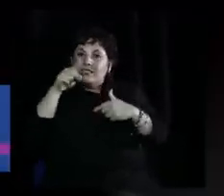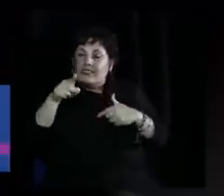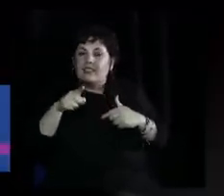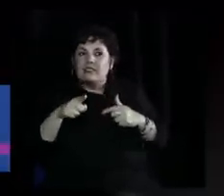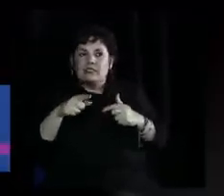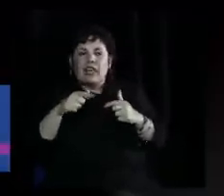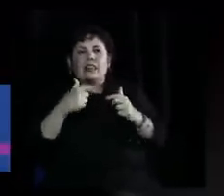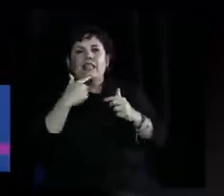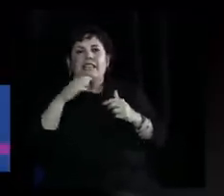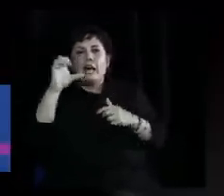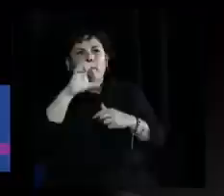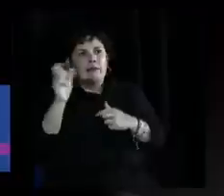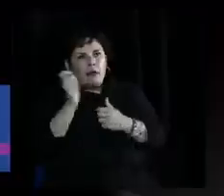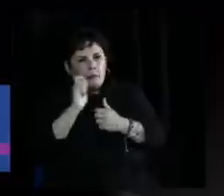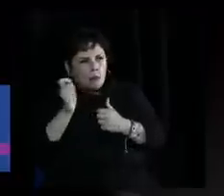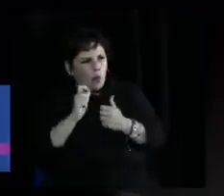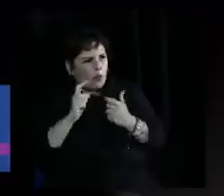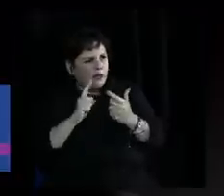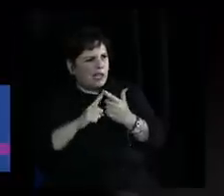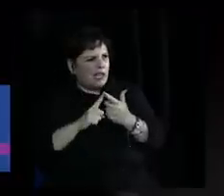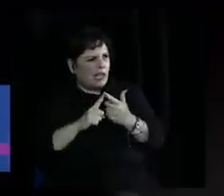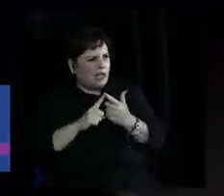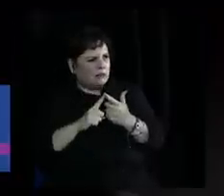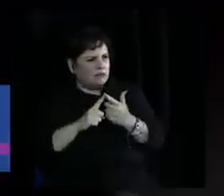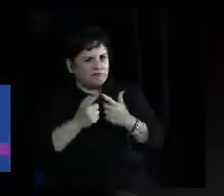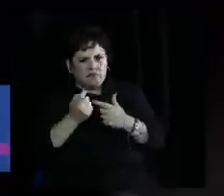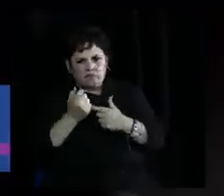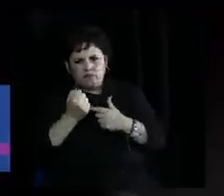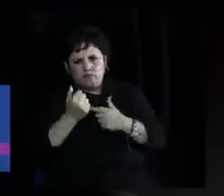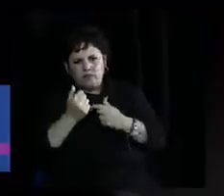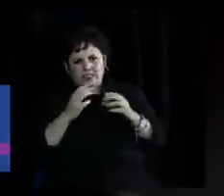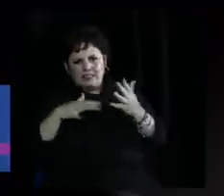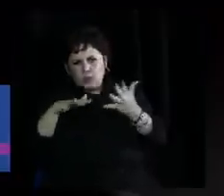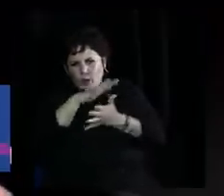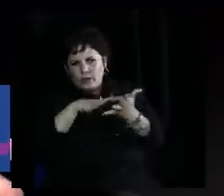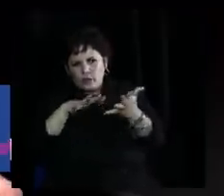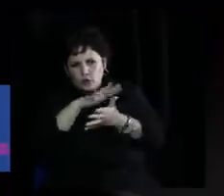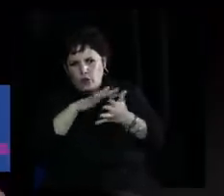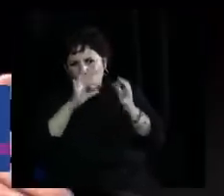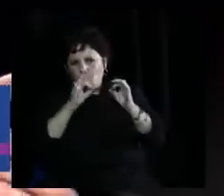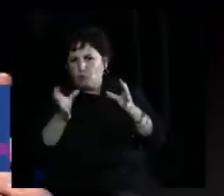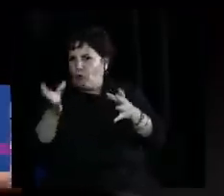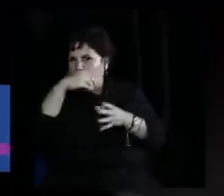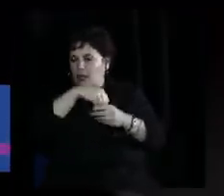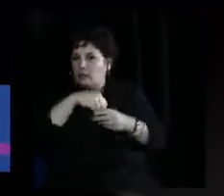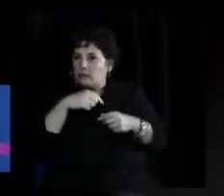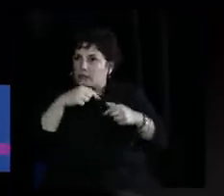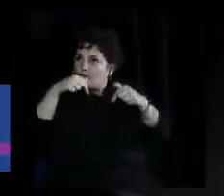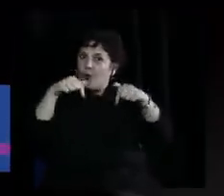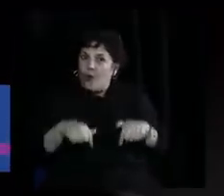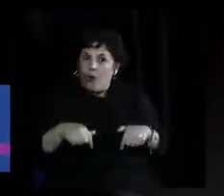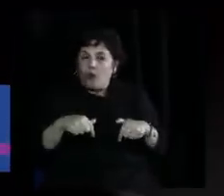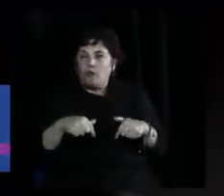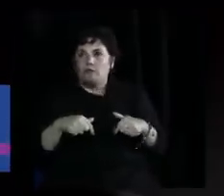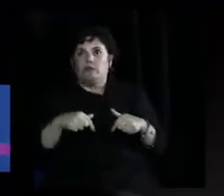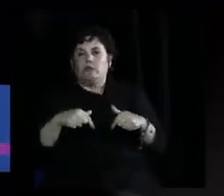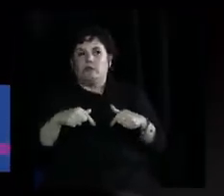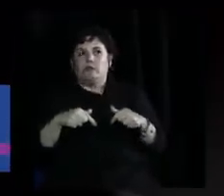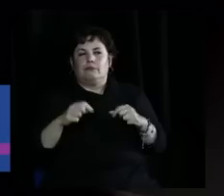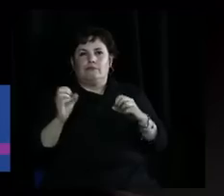En ese paquete entraron las empresas públicas y entraron al barrer una cantidad de situaciones que para nosotros hoy nos ponen en una